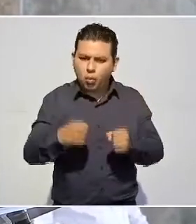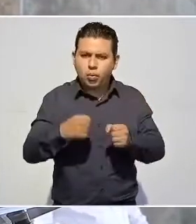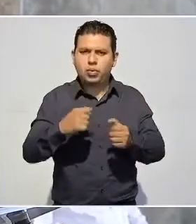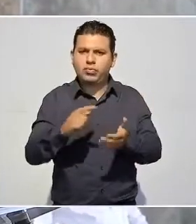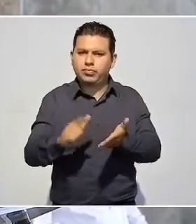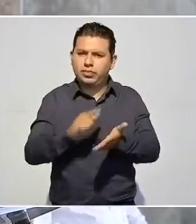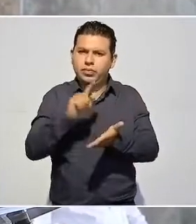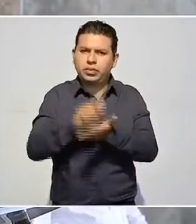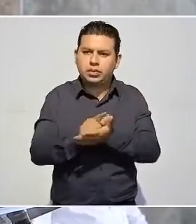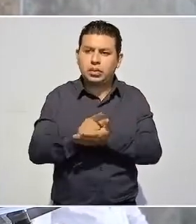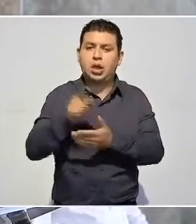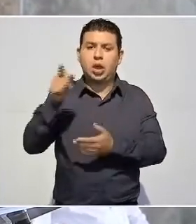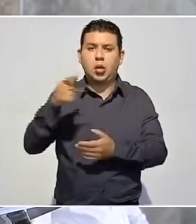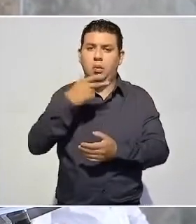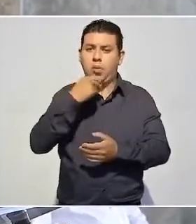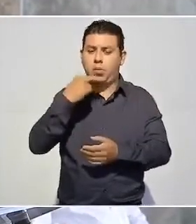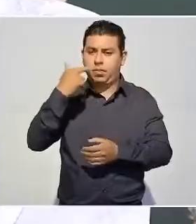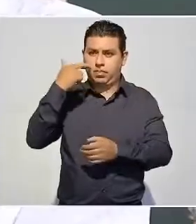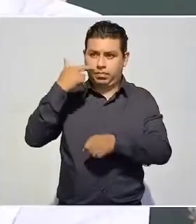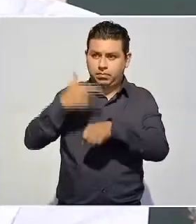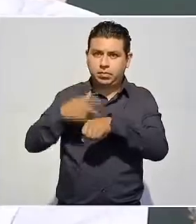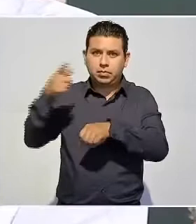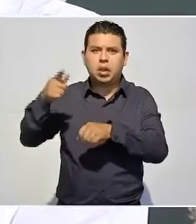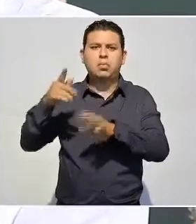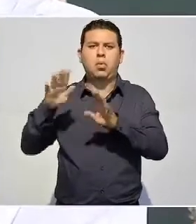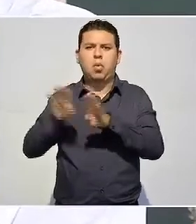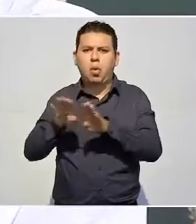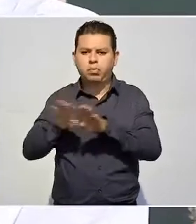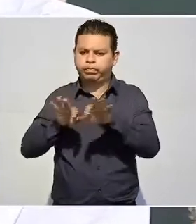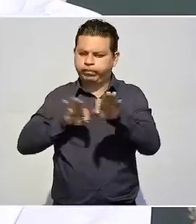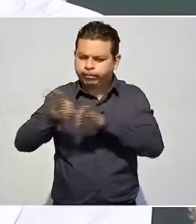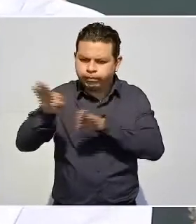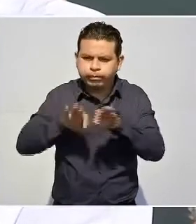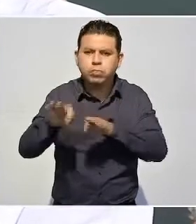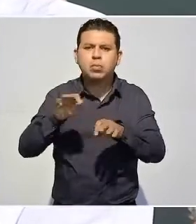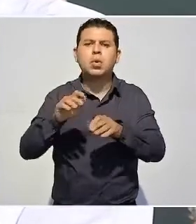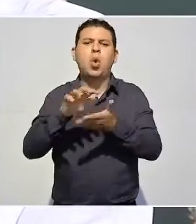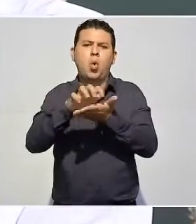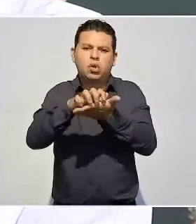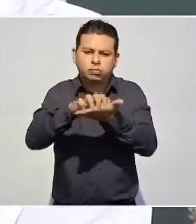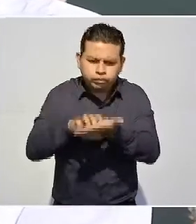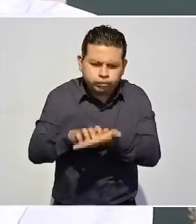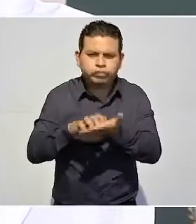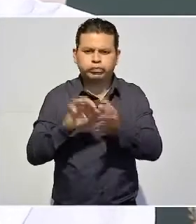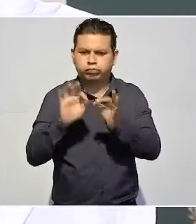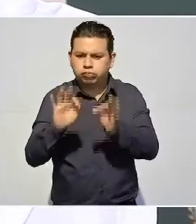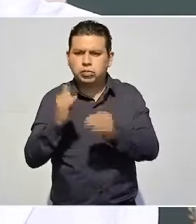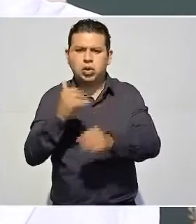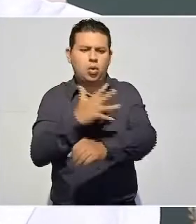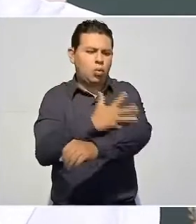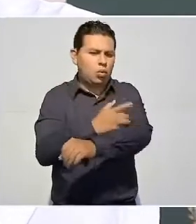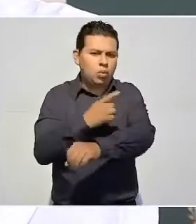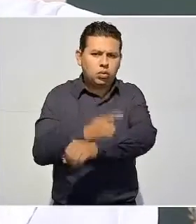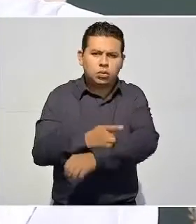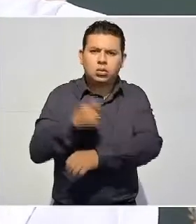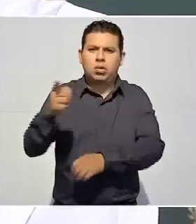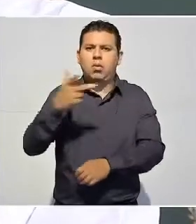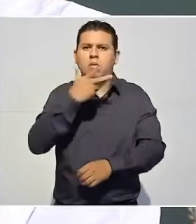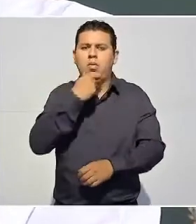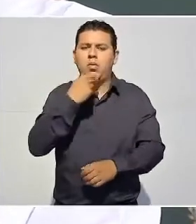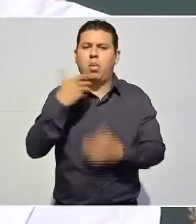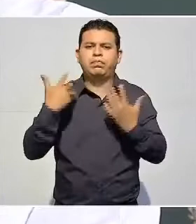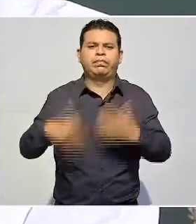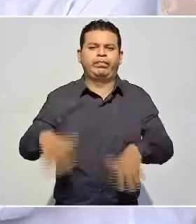como servidor público austero y honesto, y como un hombre que